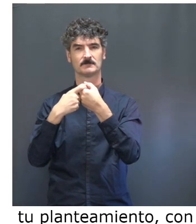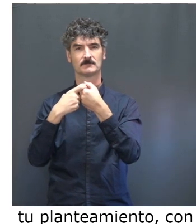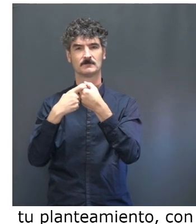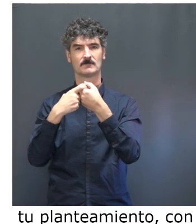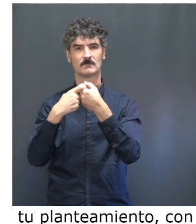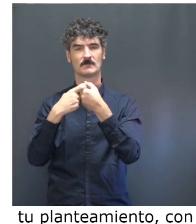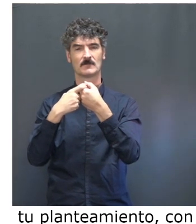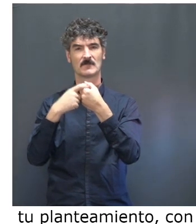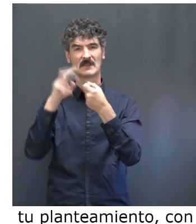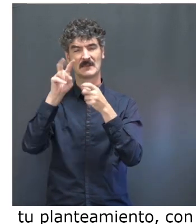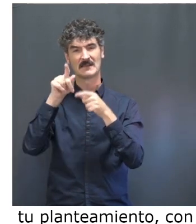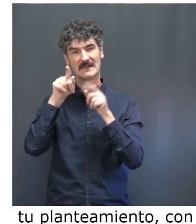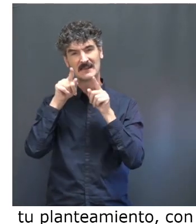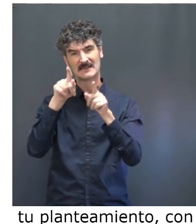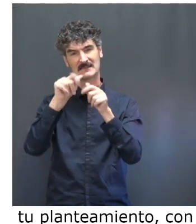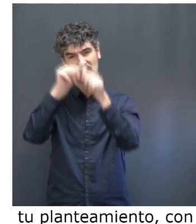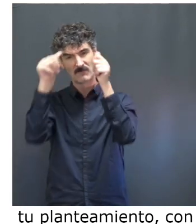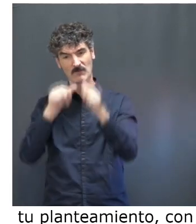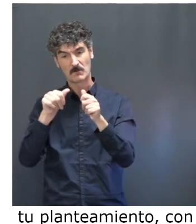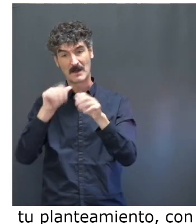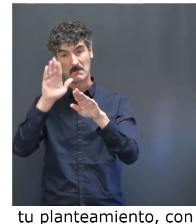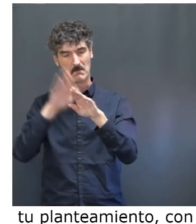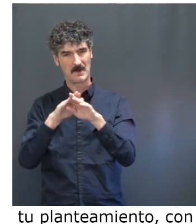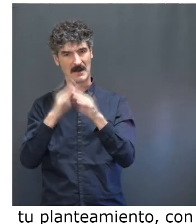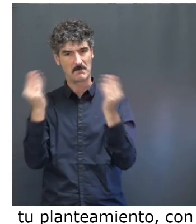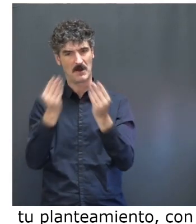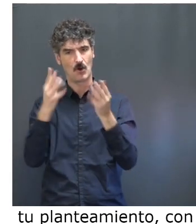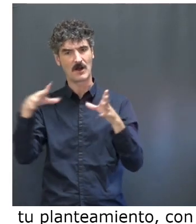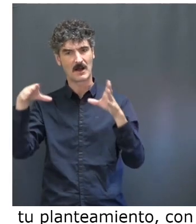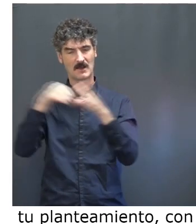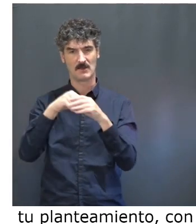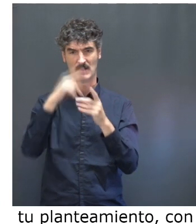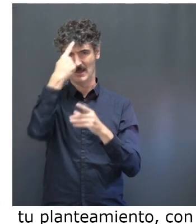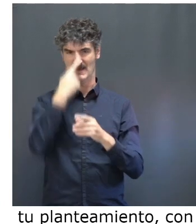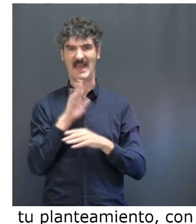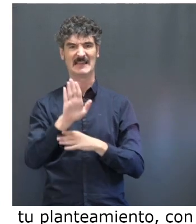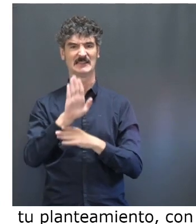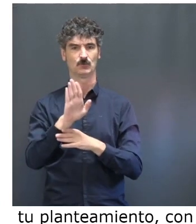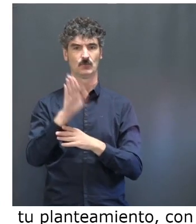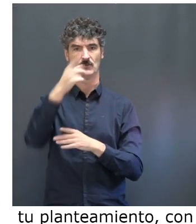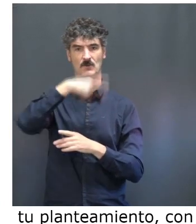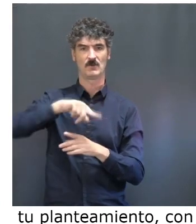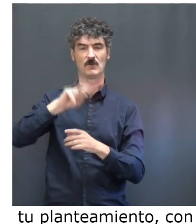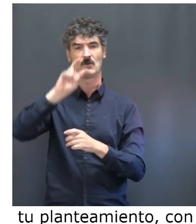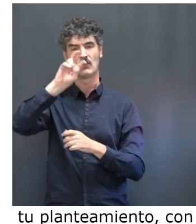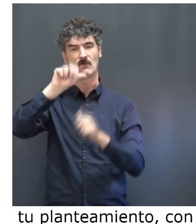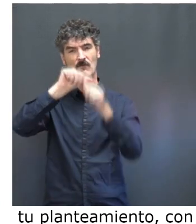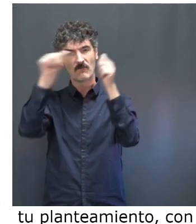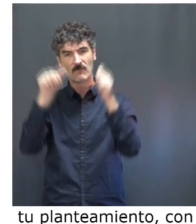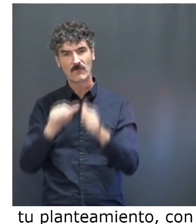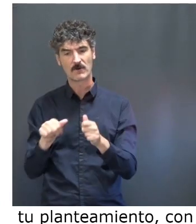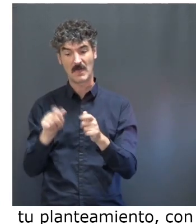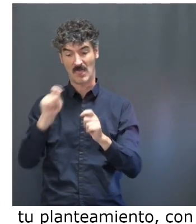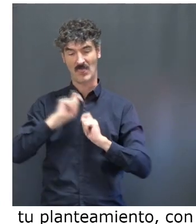ese componente para que seamos incluyentes, ¿no?, actitudinal y de elementos que te dan